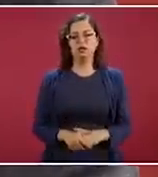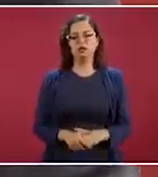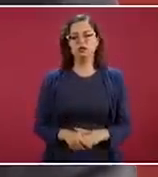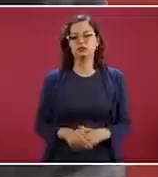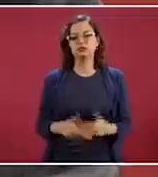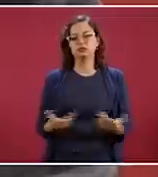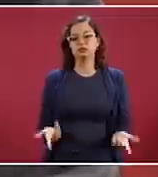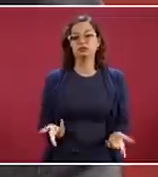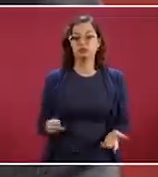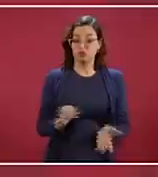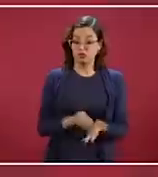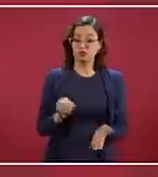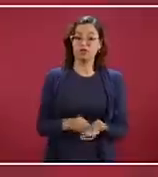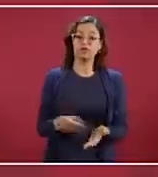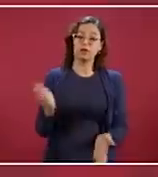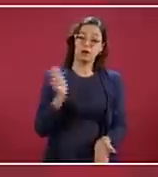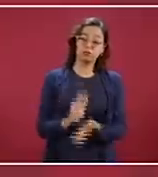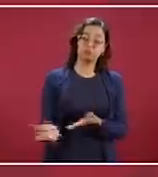se está pagando.